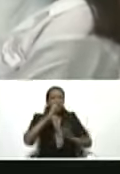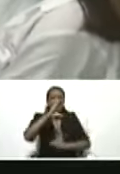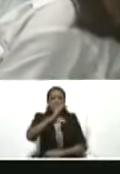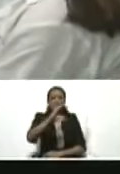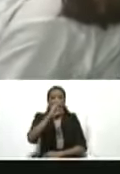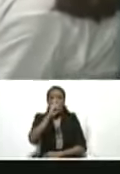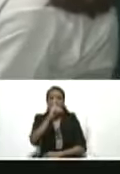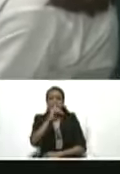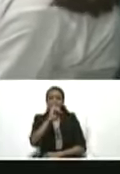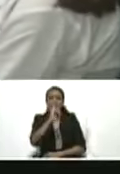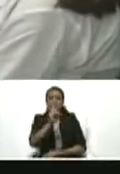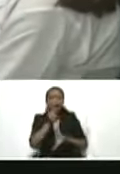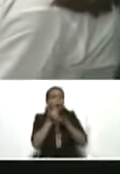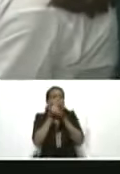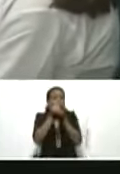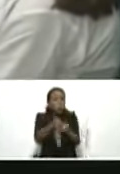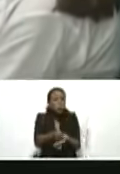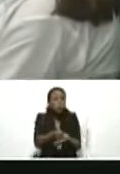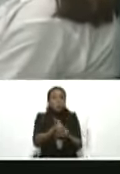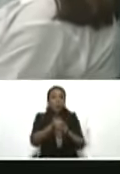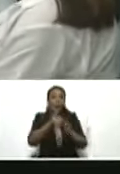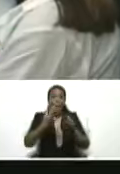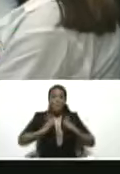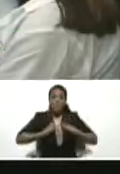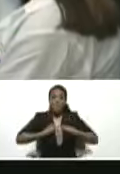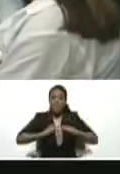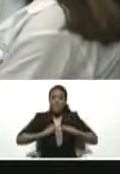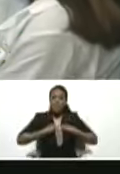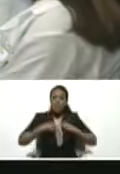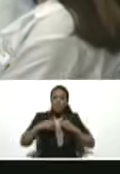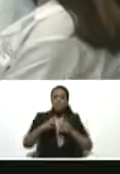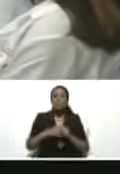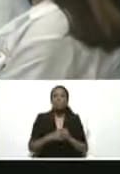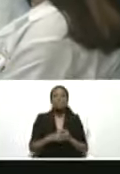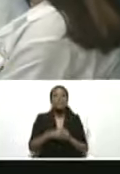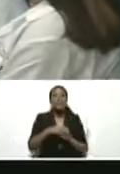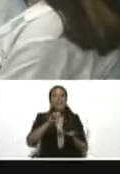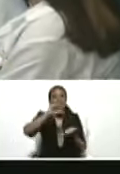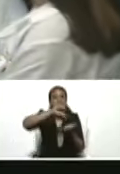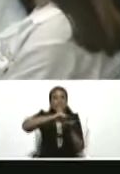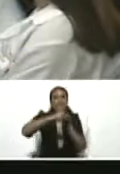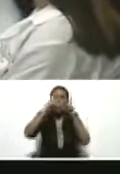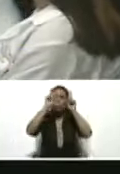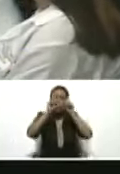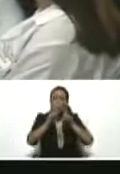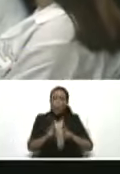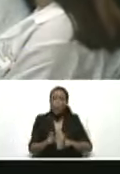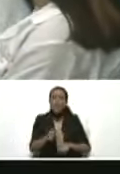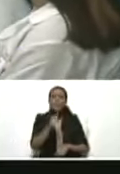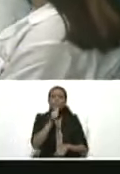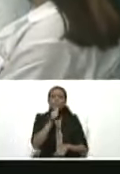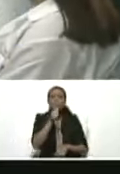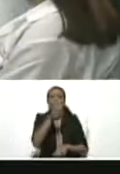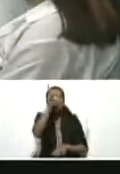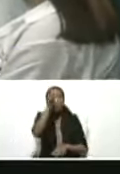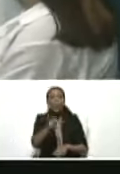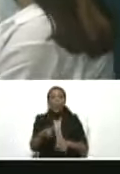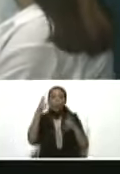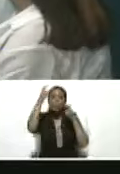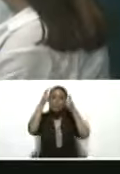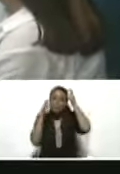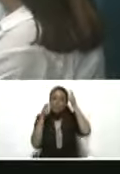centro de salud que va a ayudar tanto a nuestro pueblo aquí centro de diagnóstico integral fundado por quién por el